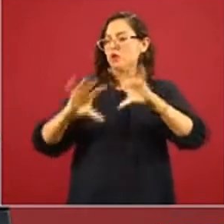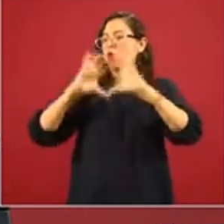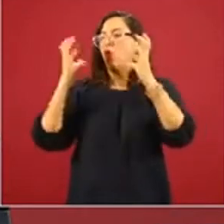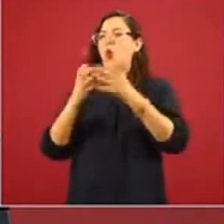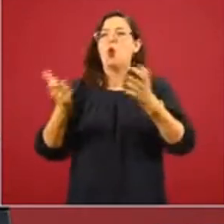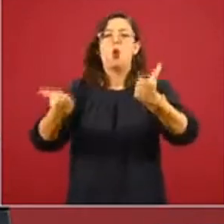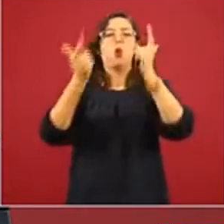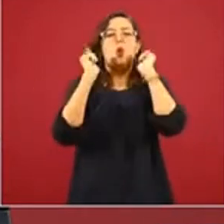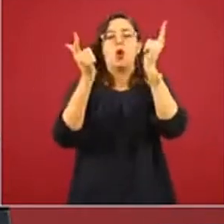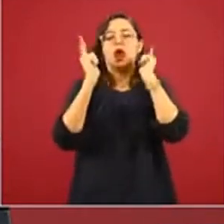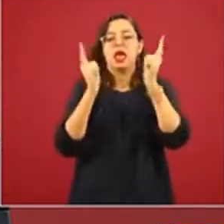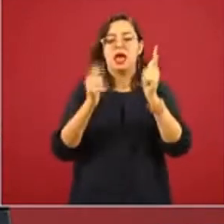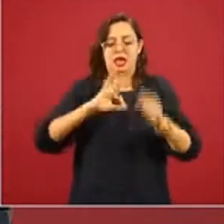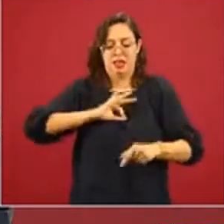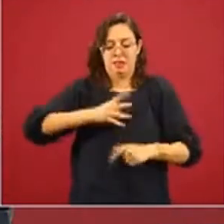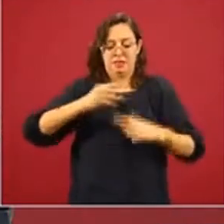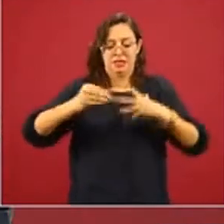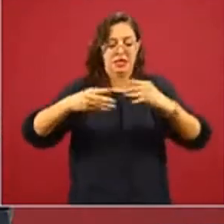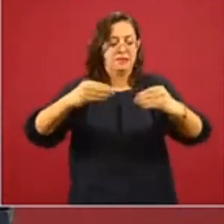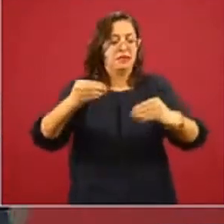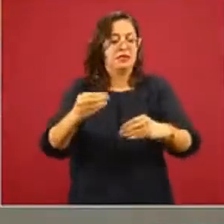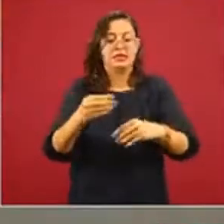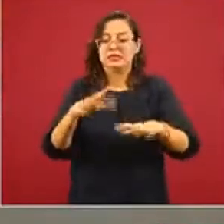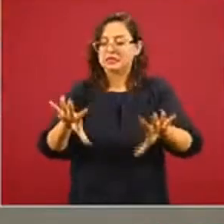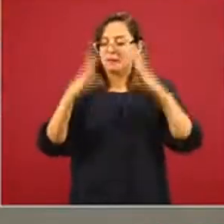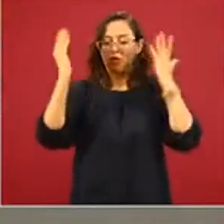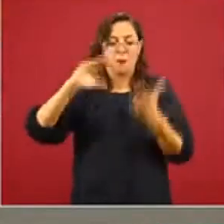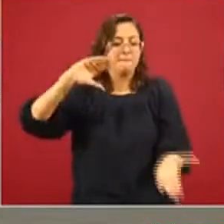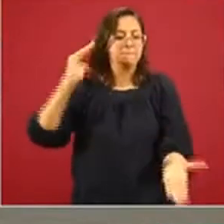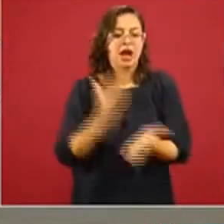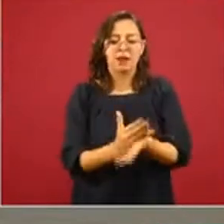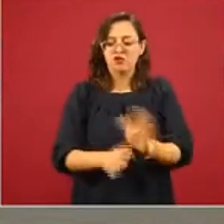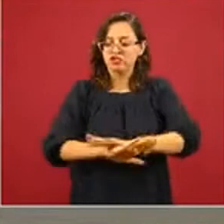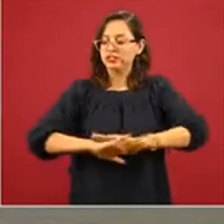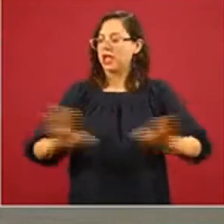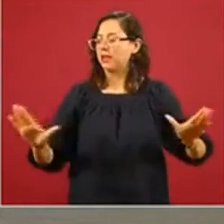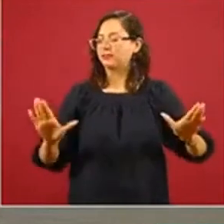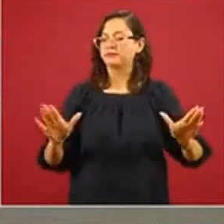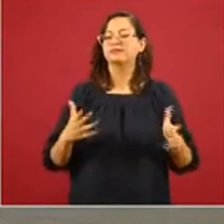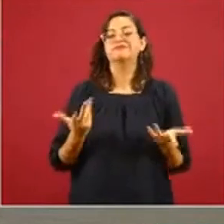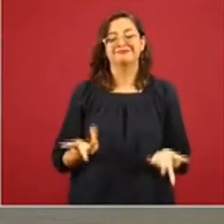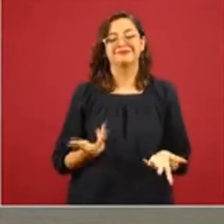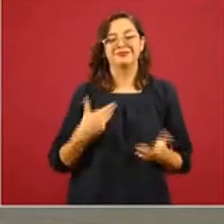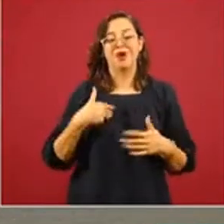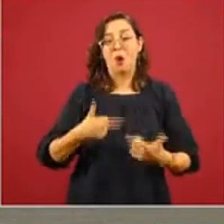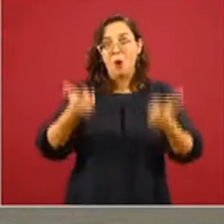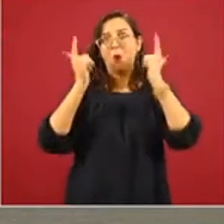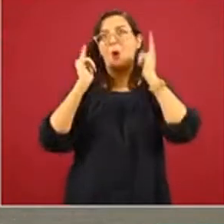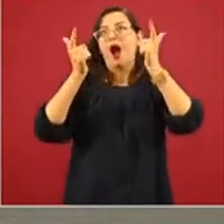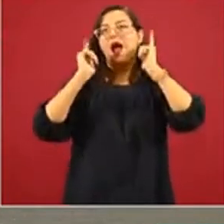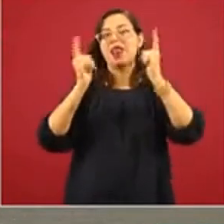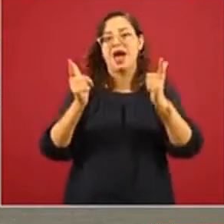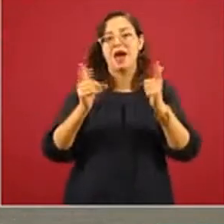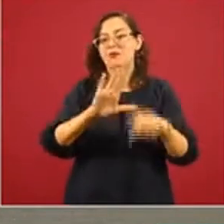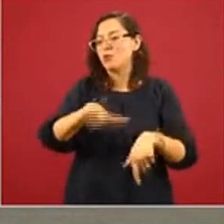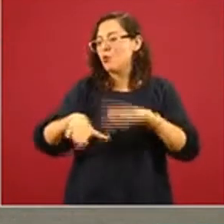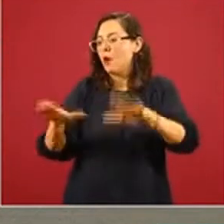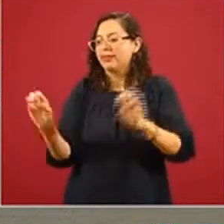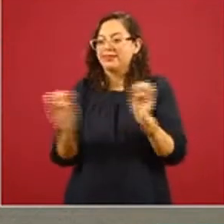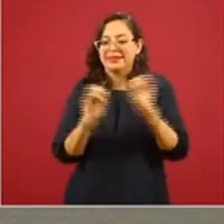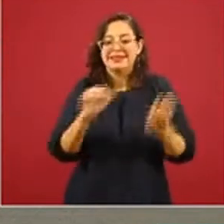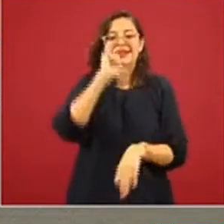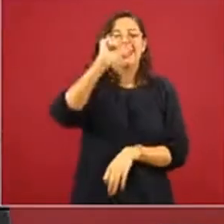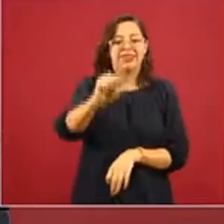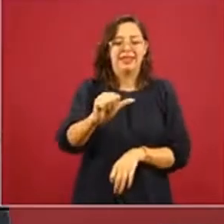luego quisiéramos que la epidemia se pudiera detener de un minuto a otro. Desde luego quisiéramos evitar todas las muertes.